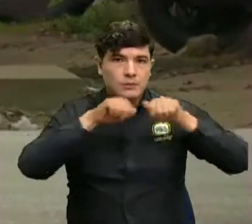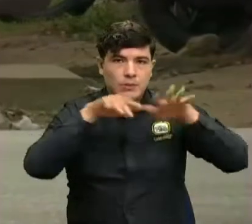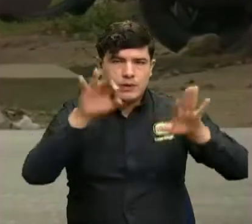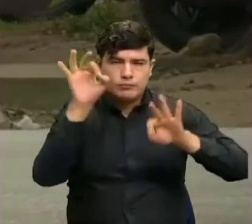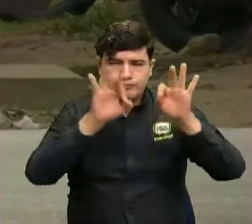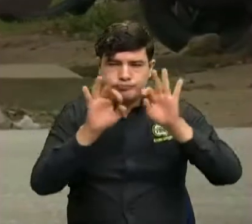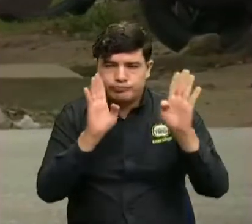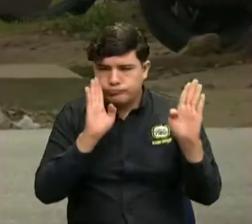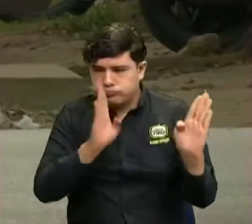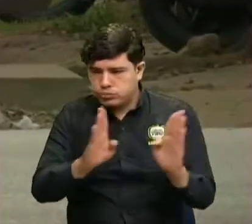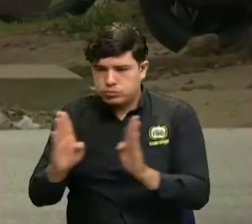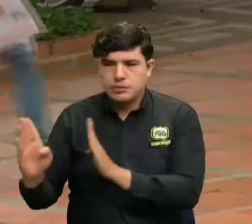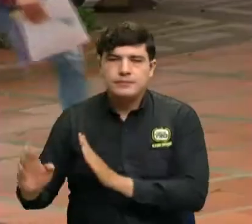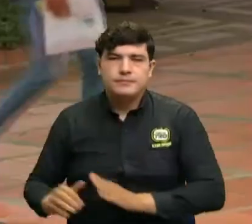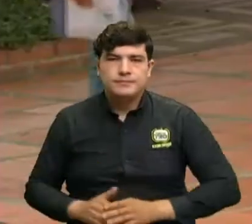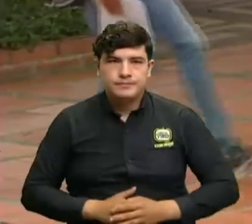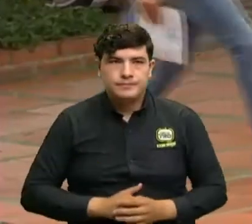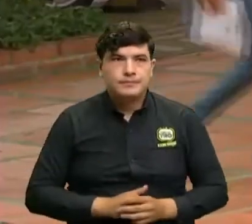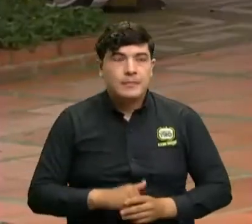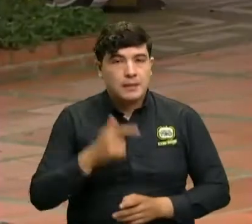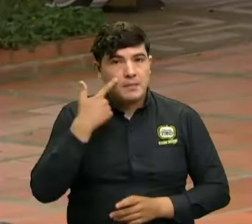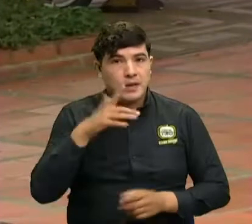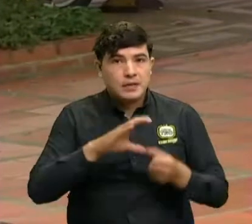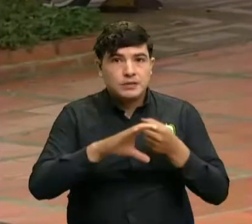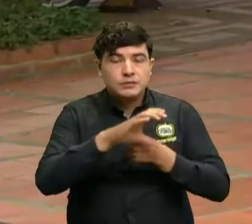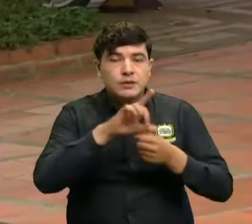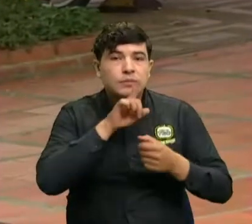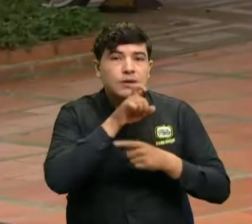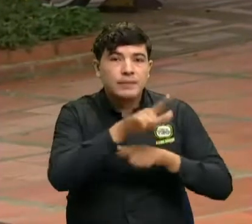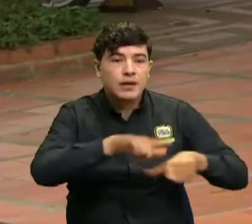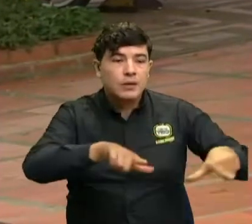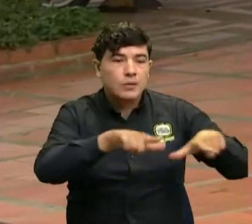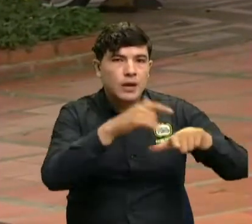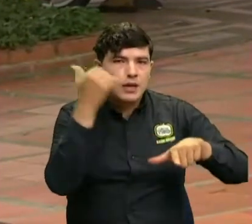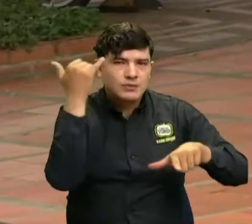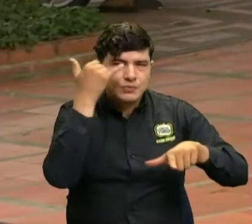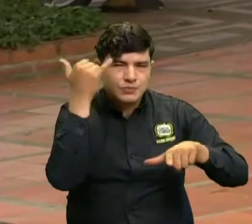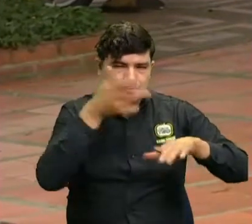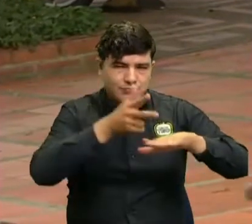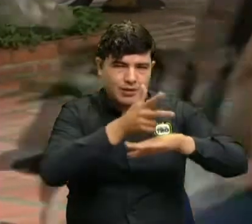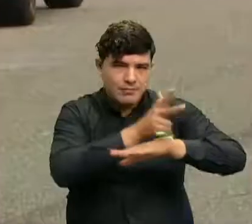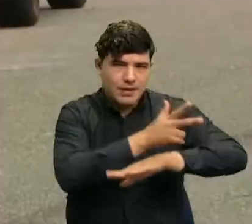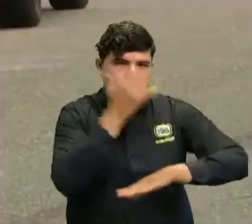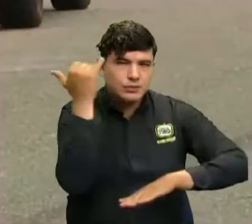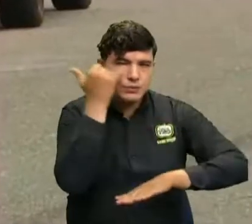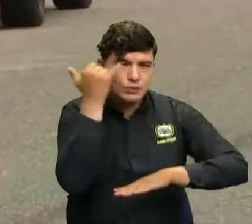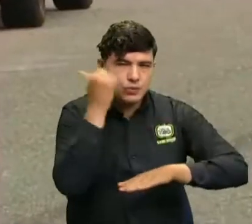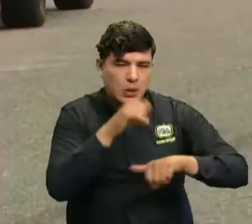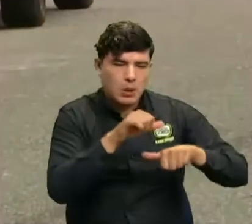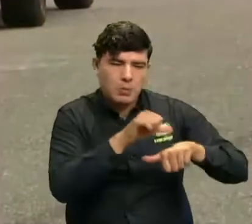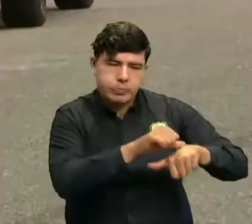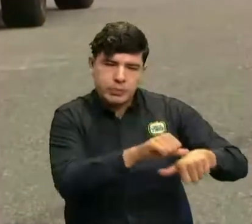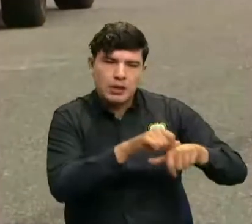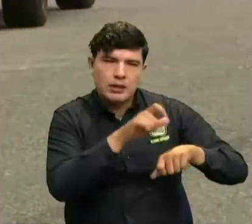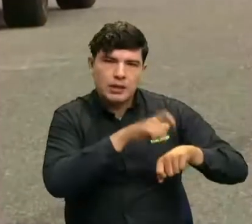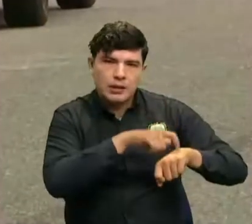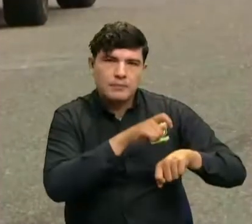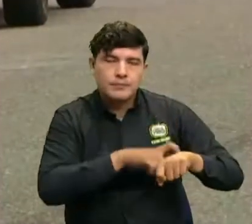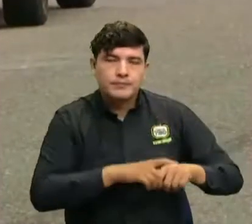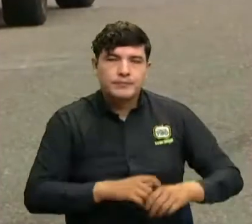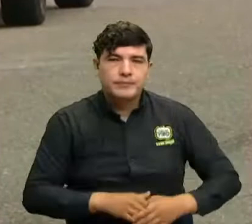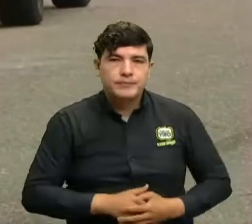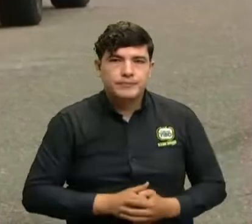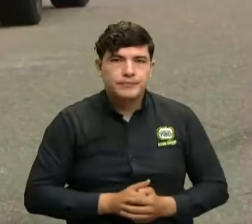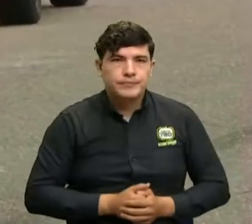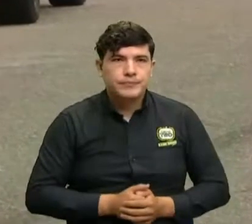Bucaramanga tendrá nuevamente zonas azules. Actualmente el Consejo de la Capital Santandereana estudia la viabilidad de